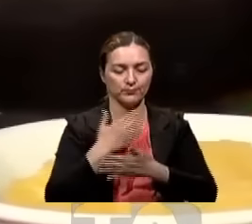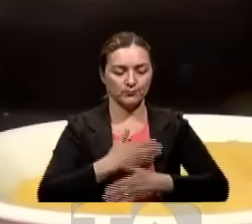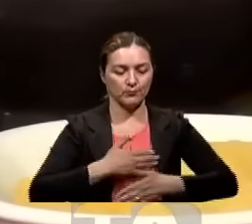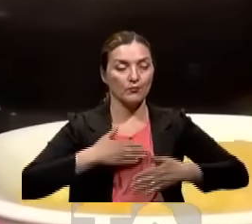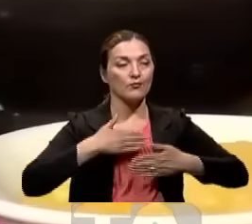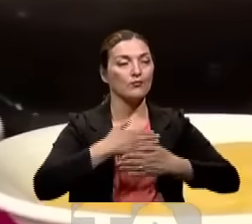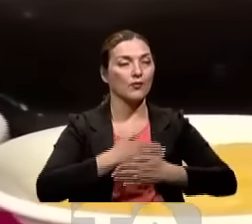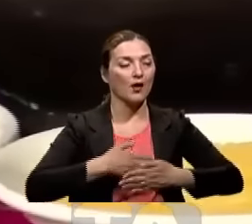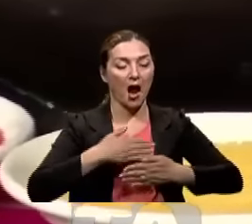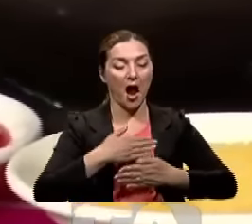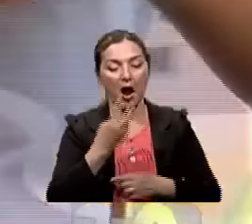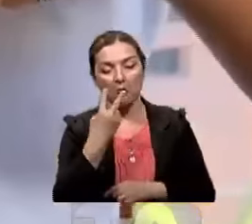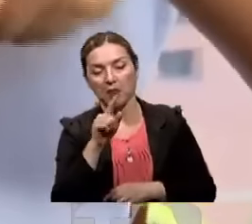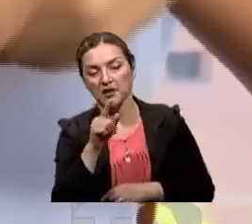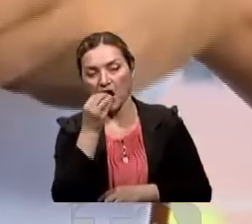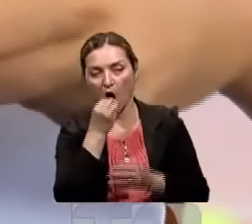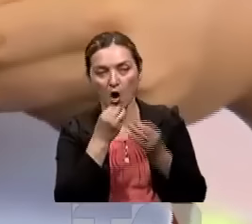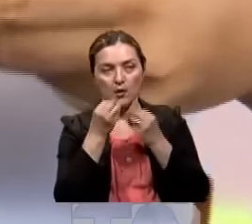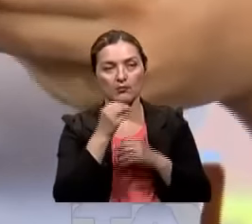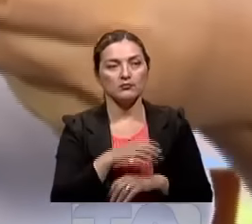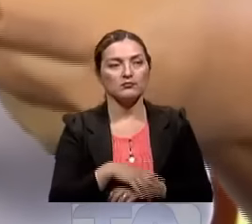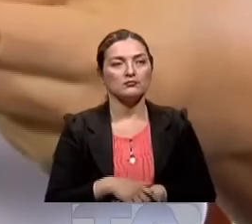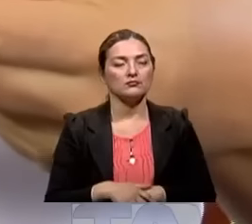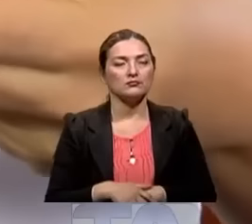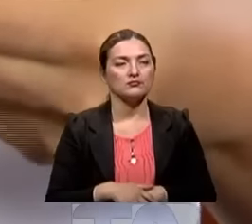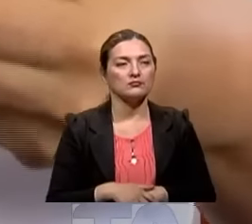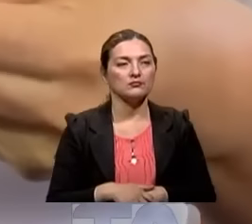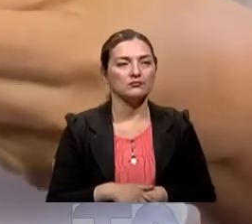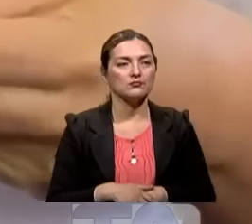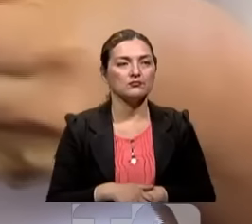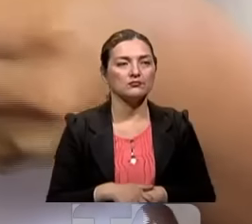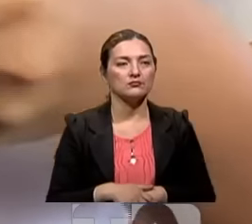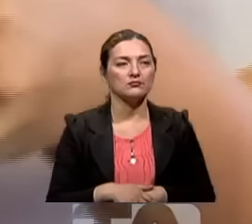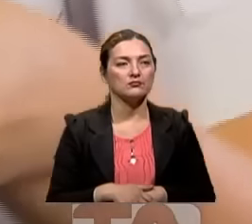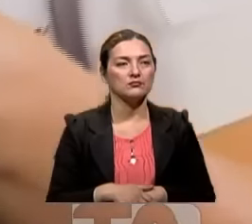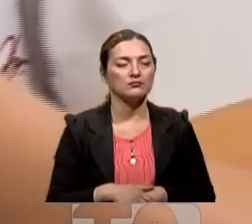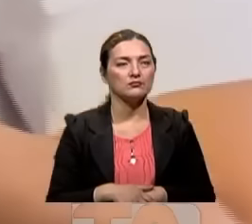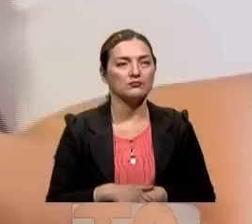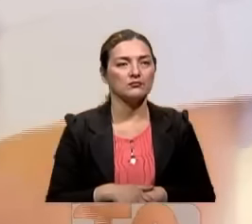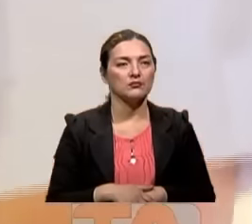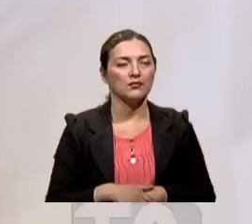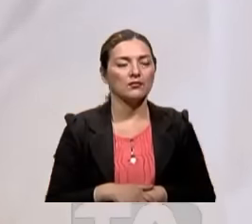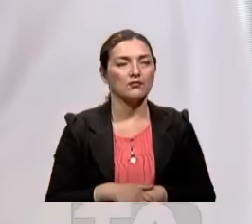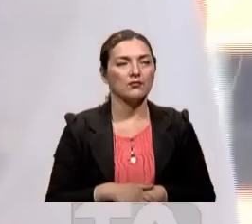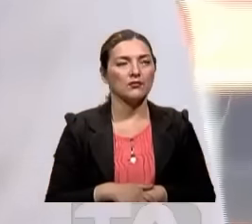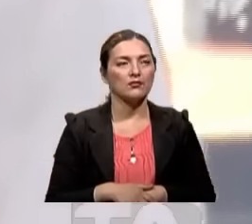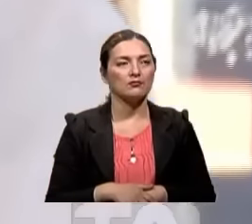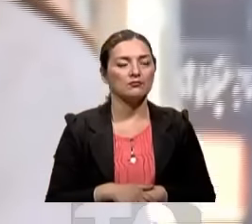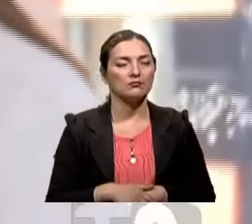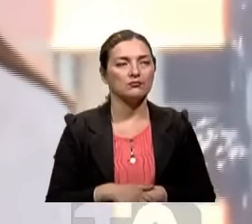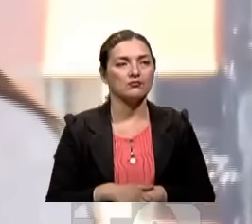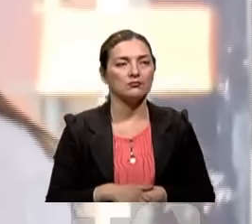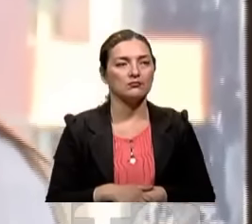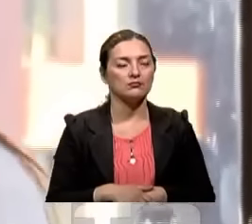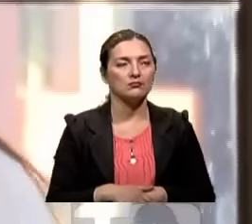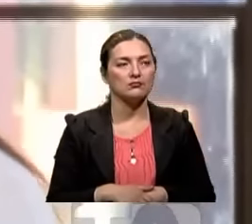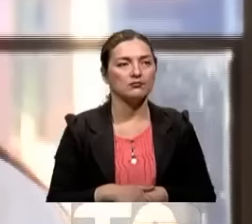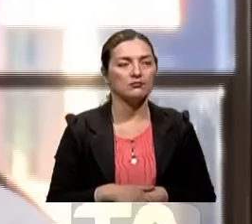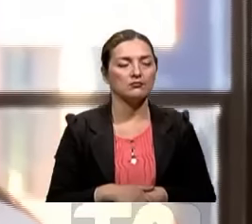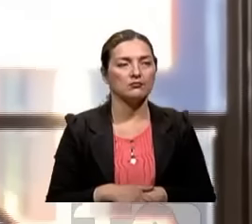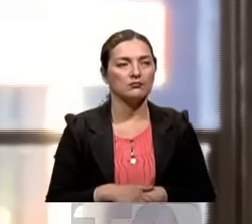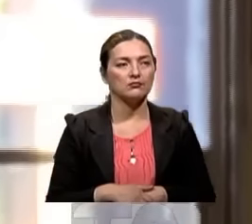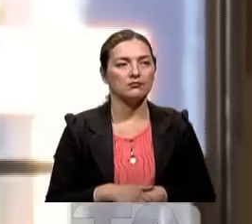disfrutando de estas guaguas de pan. ¿A dónde vayamos? Todos se